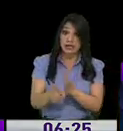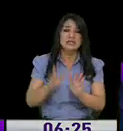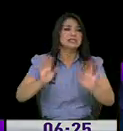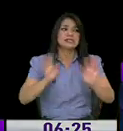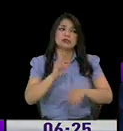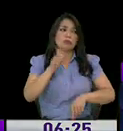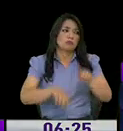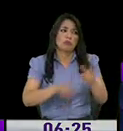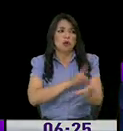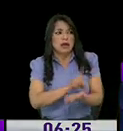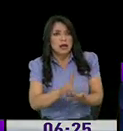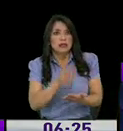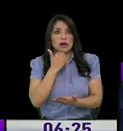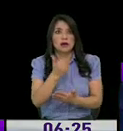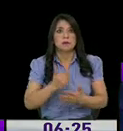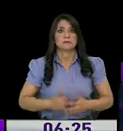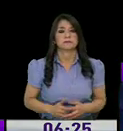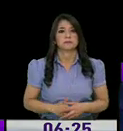decir: